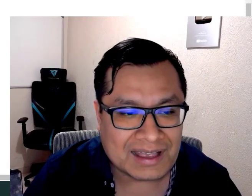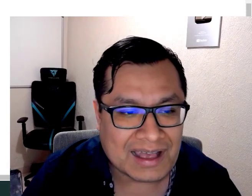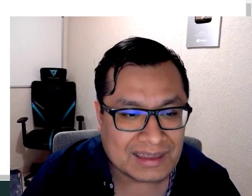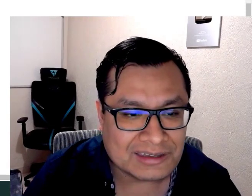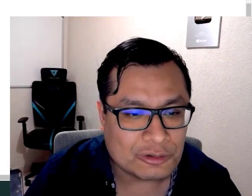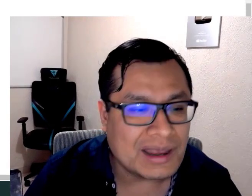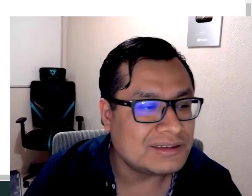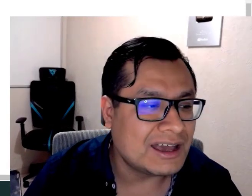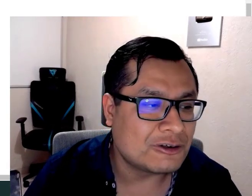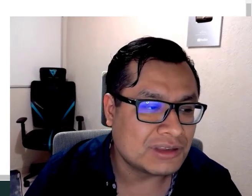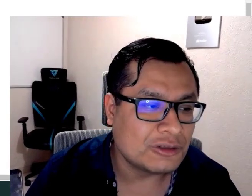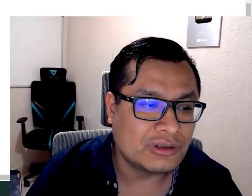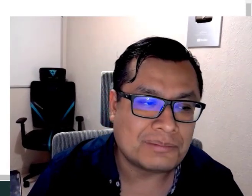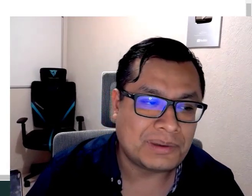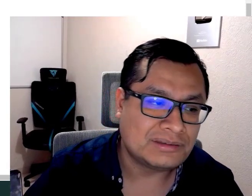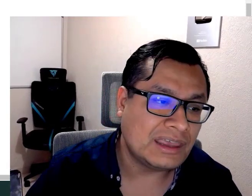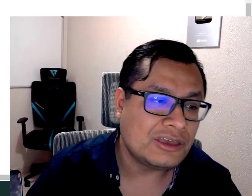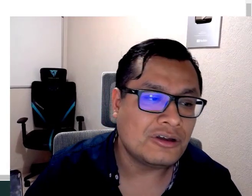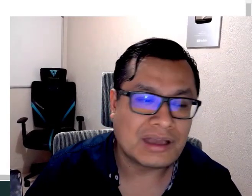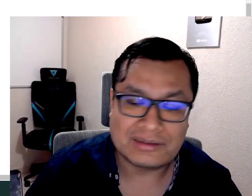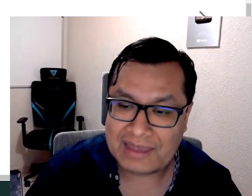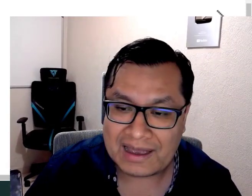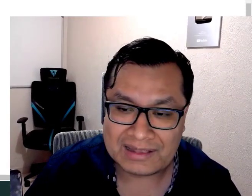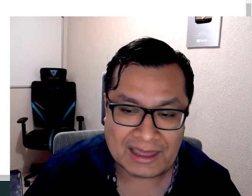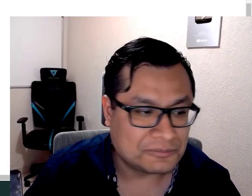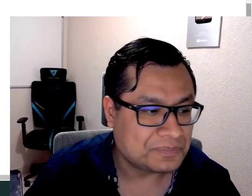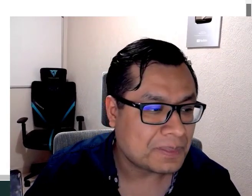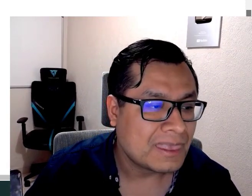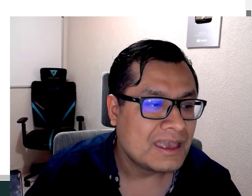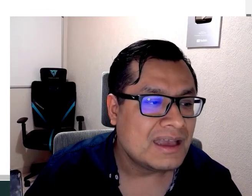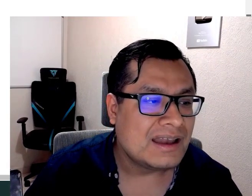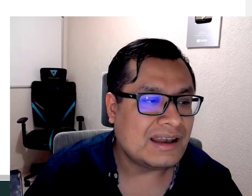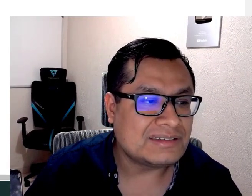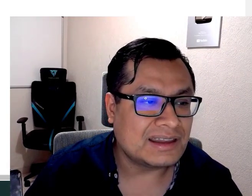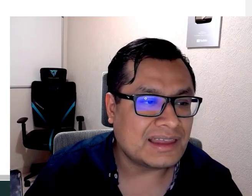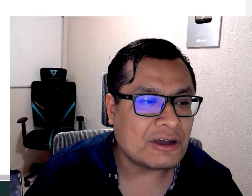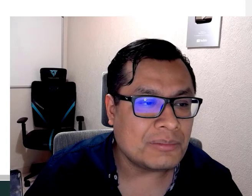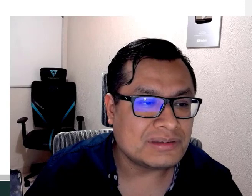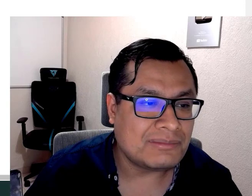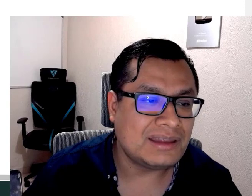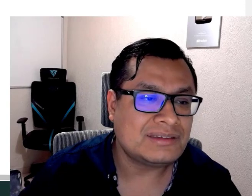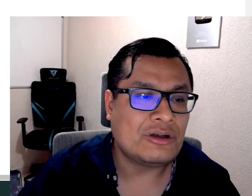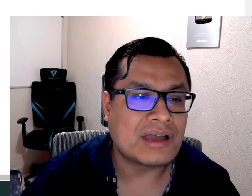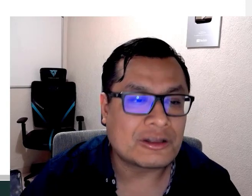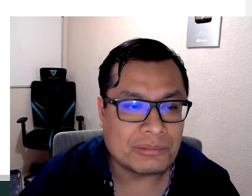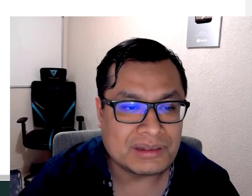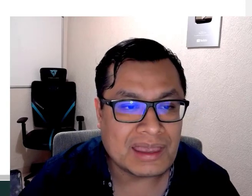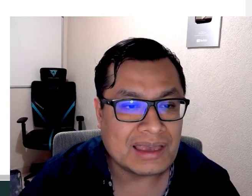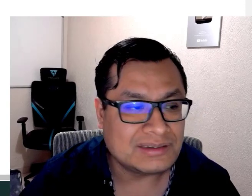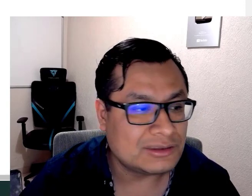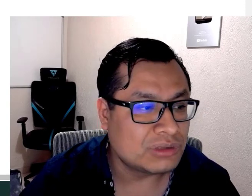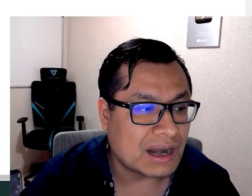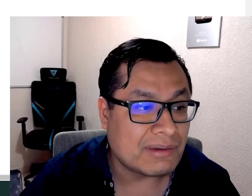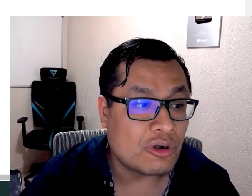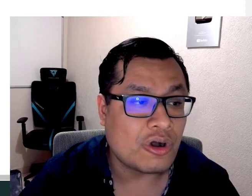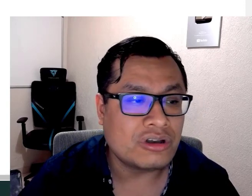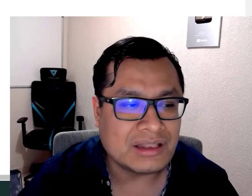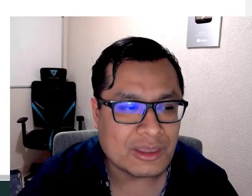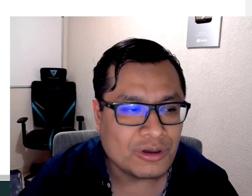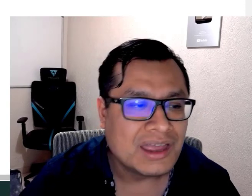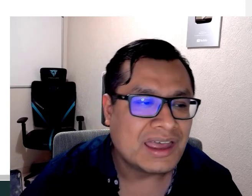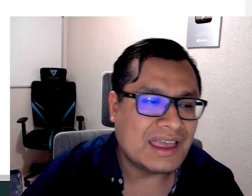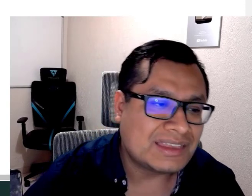permitirá que esa escuela siga contando con el prestigio que se ha ganado la secretaria gómez álvarez dijo que actualmente existe un trabajo